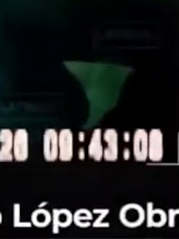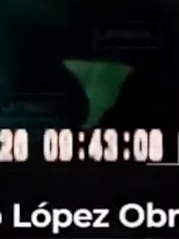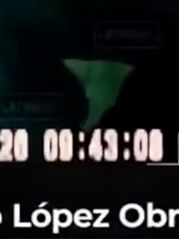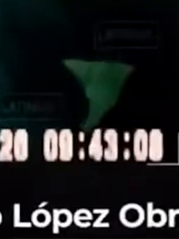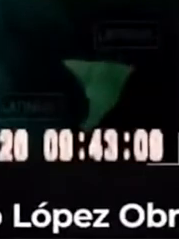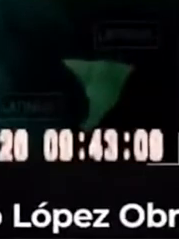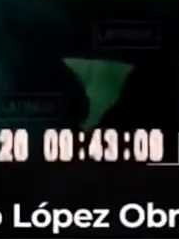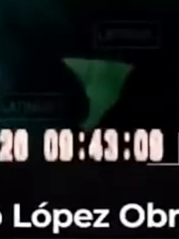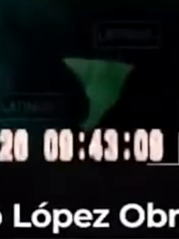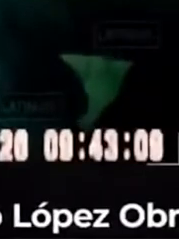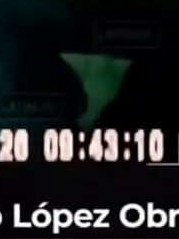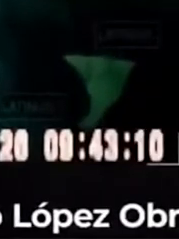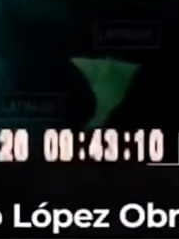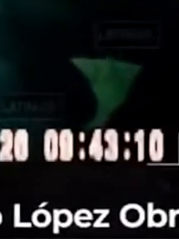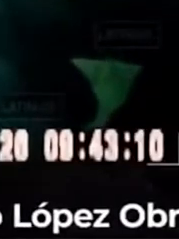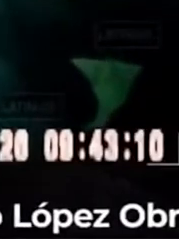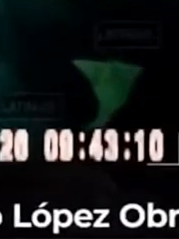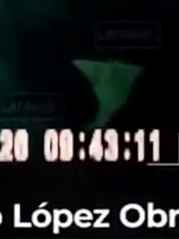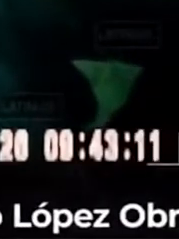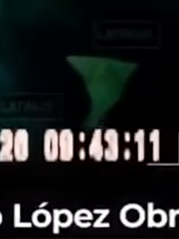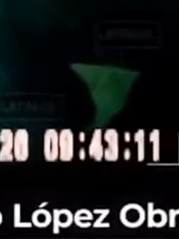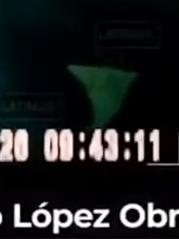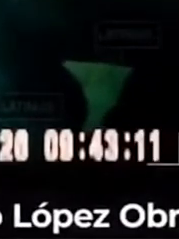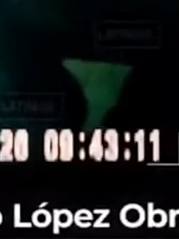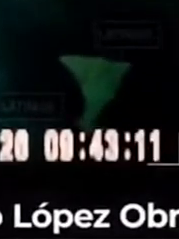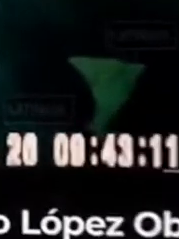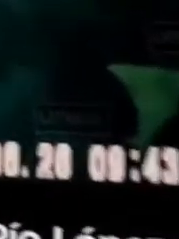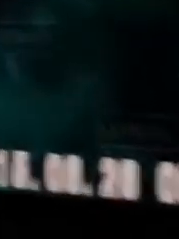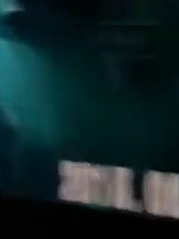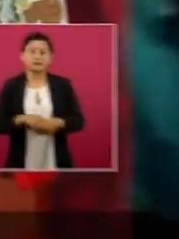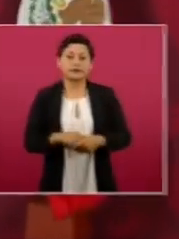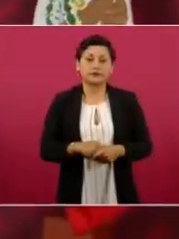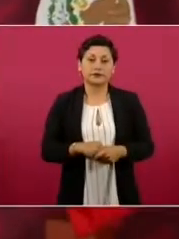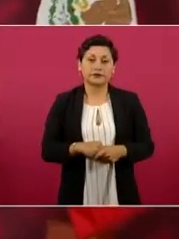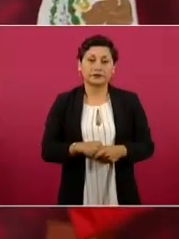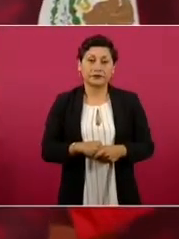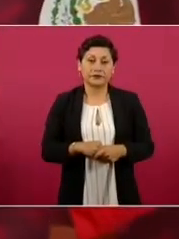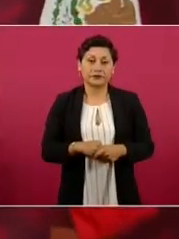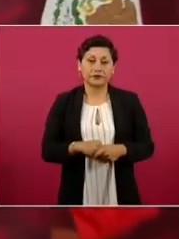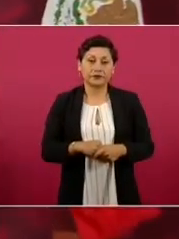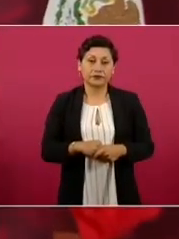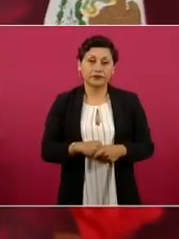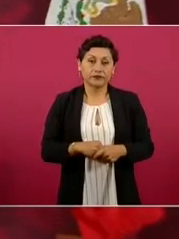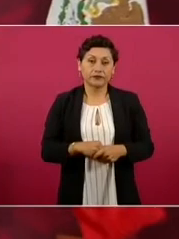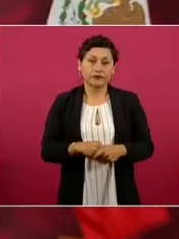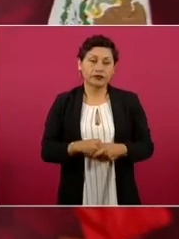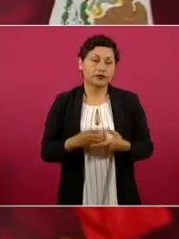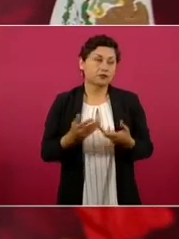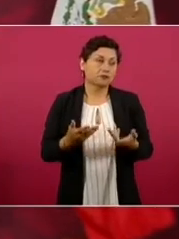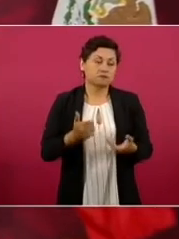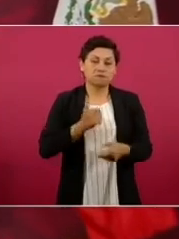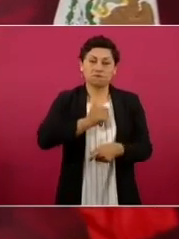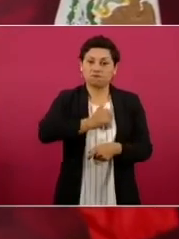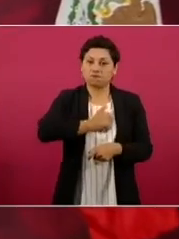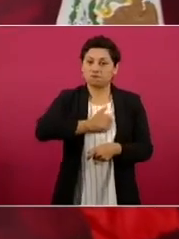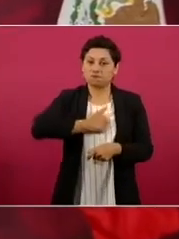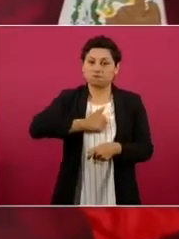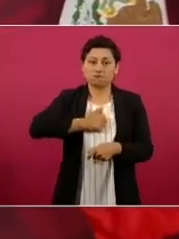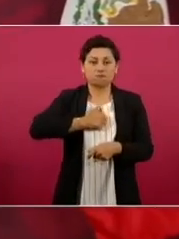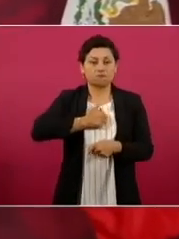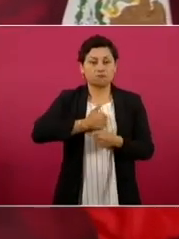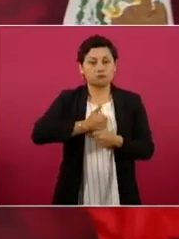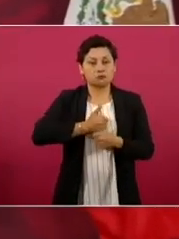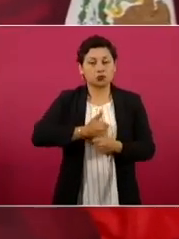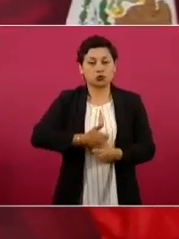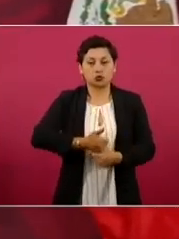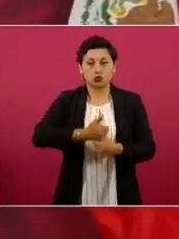entregar un texto con todo lo que sabe a la Fiscalía. La solicitud de 24 mil millones de presupuesto